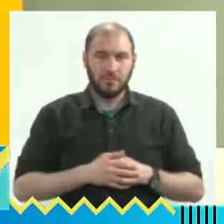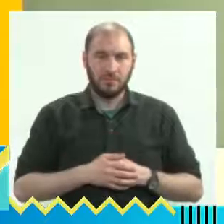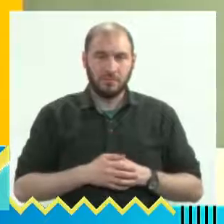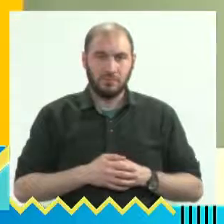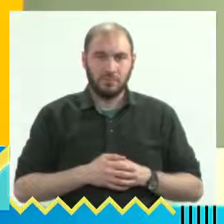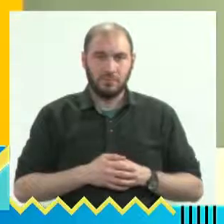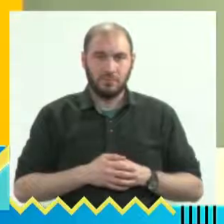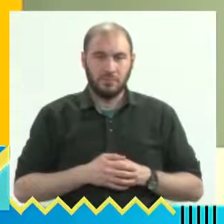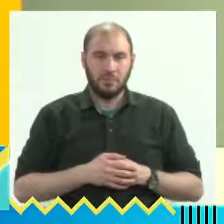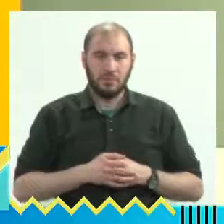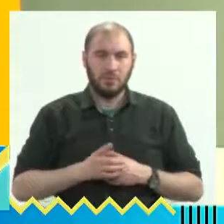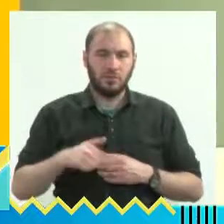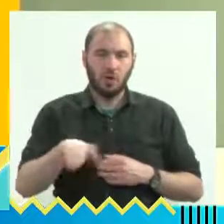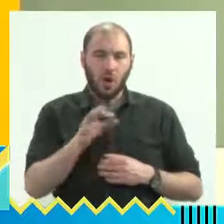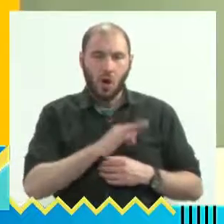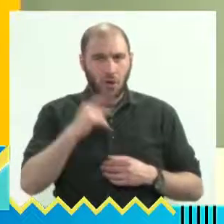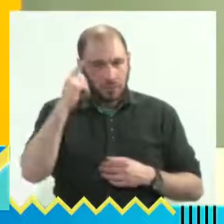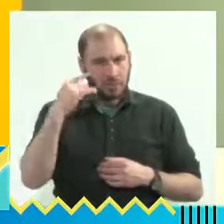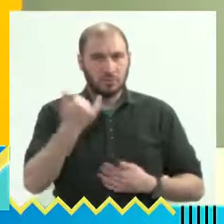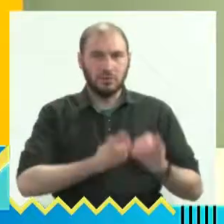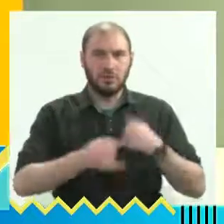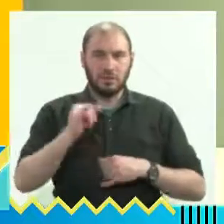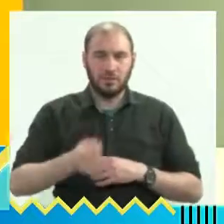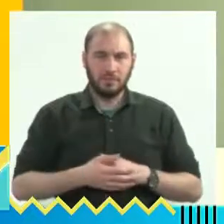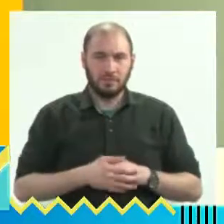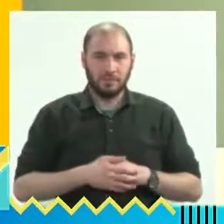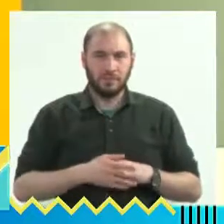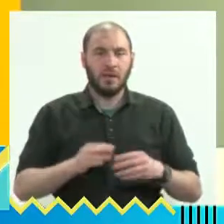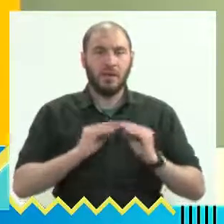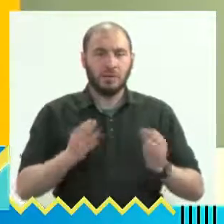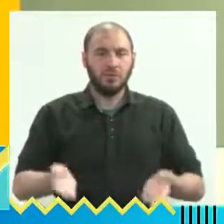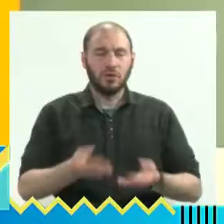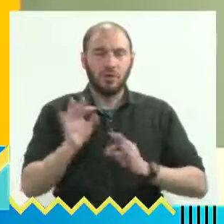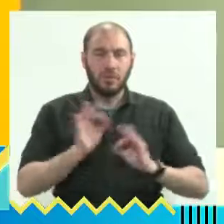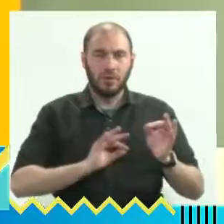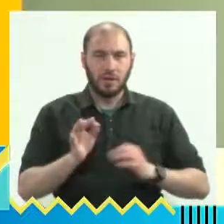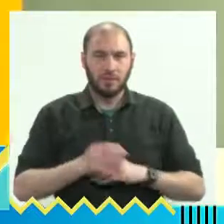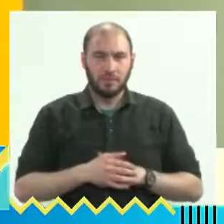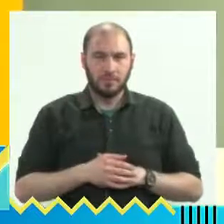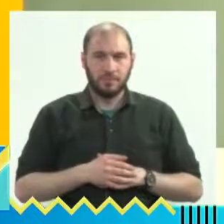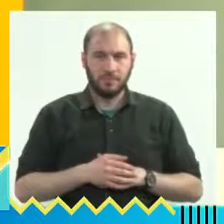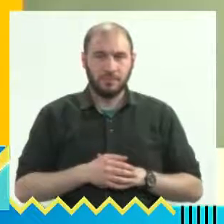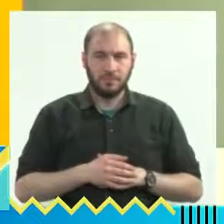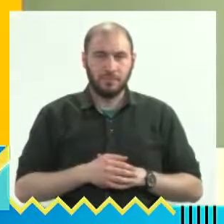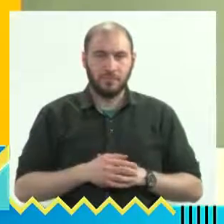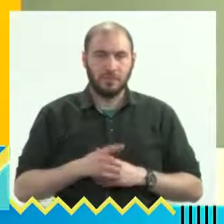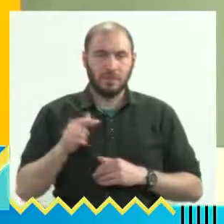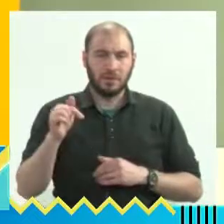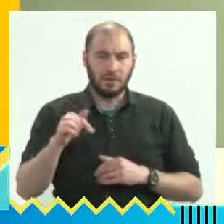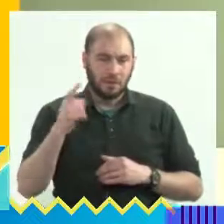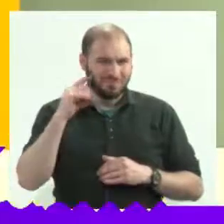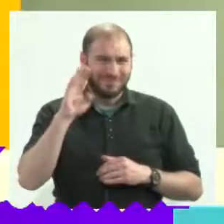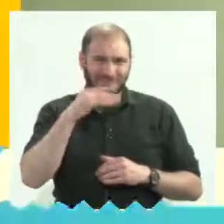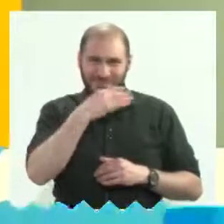debían opinar, poder opinar. Y pusimos en discusión el proyecto y los otros que estaban en la Cámara de Diputados y también en la Cámara de